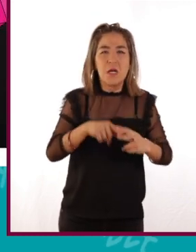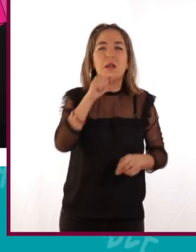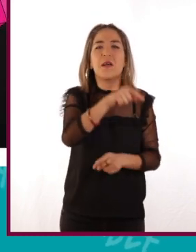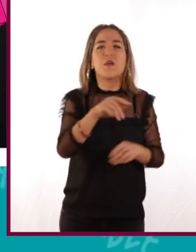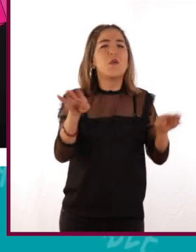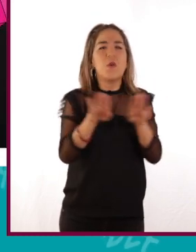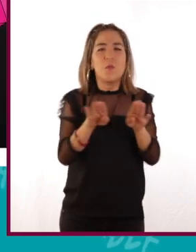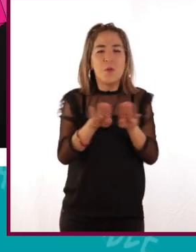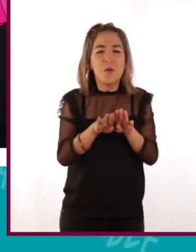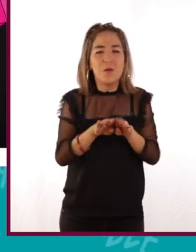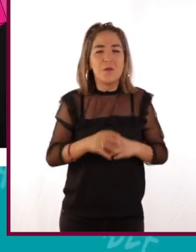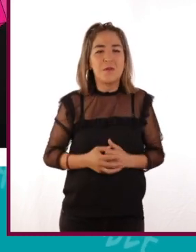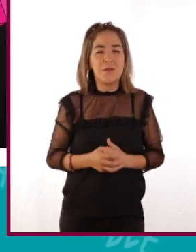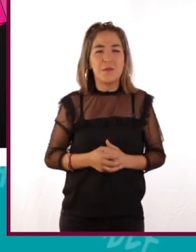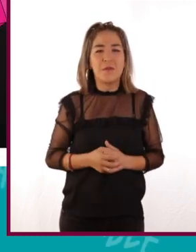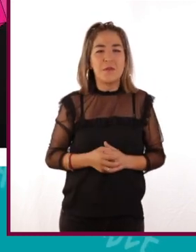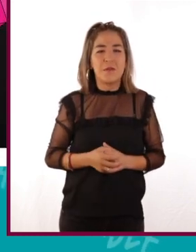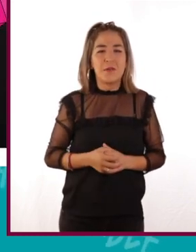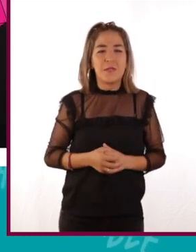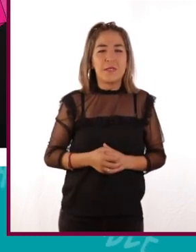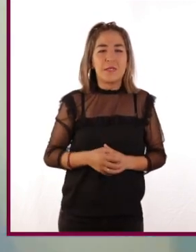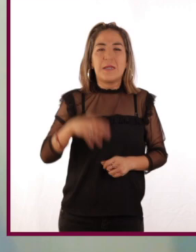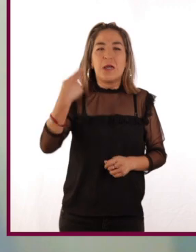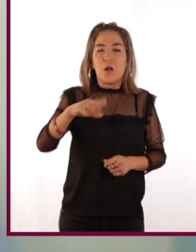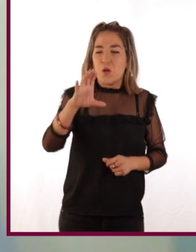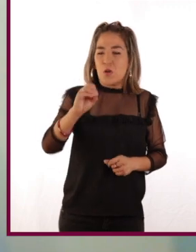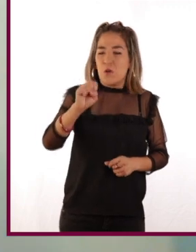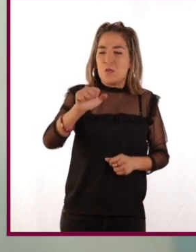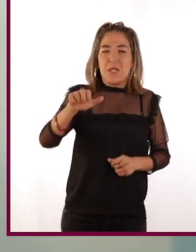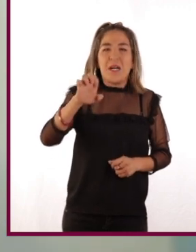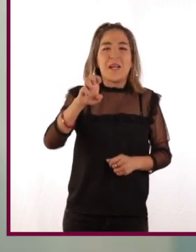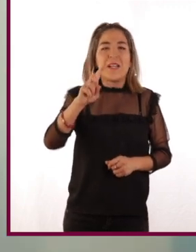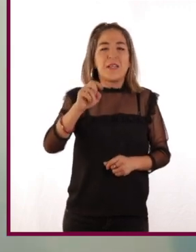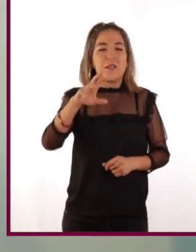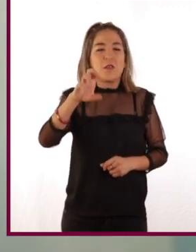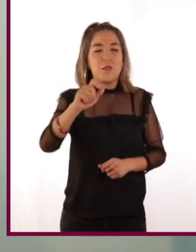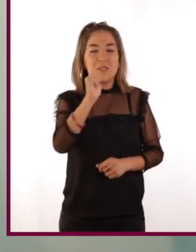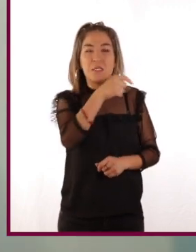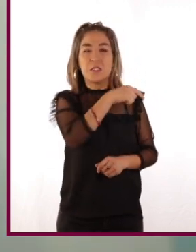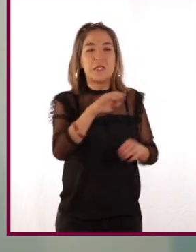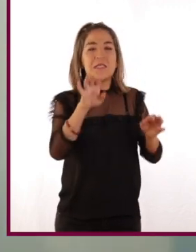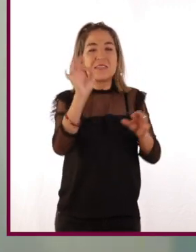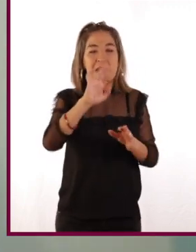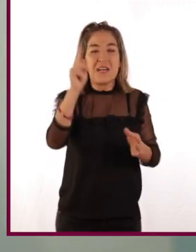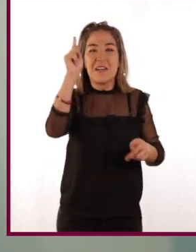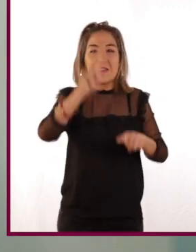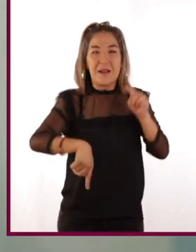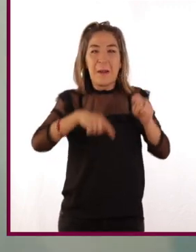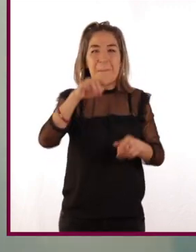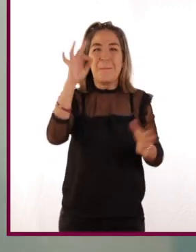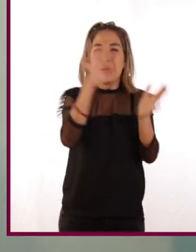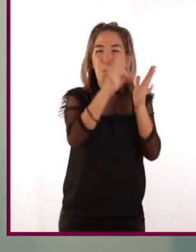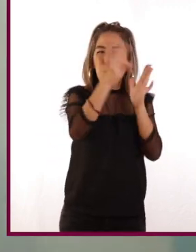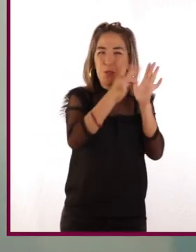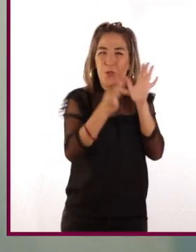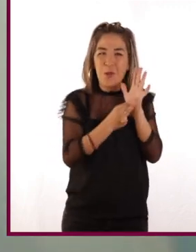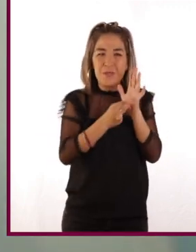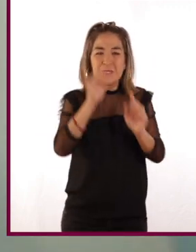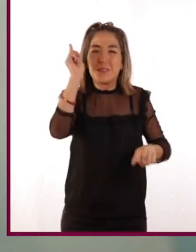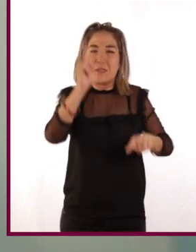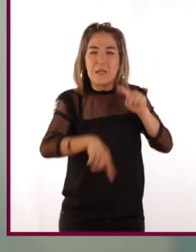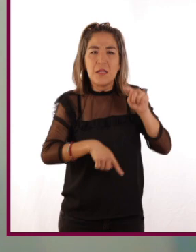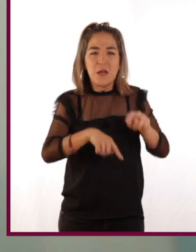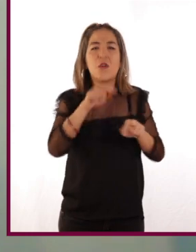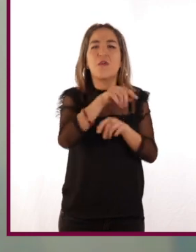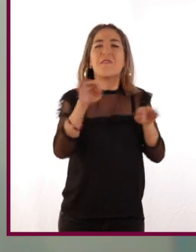molécula sale a partir de uno, que es el icosaedro, en el cual si yo corto la parte de los